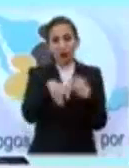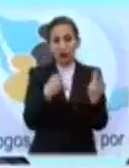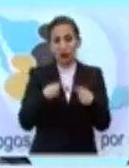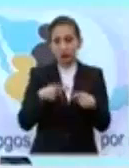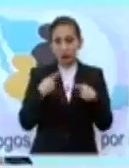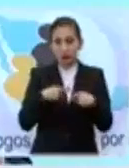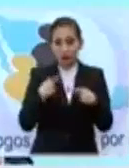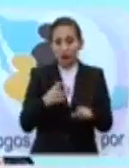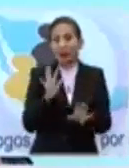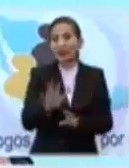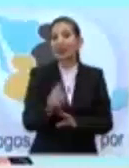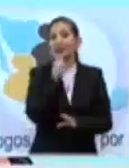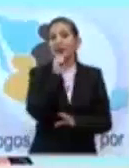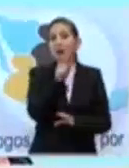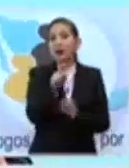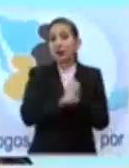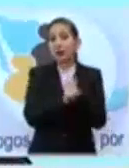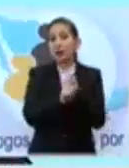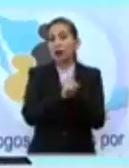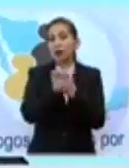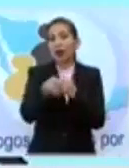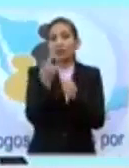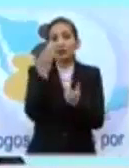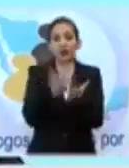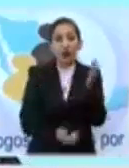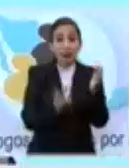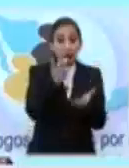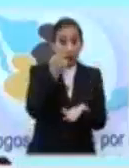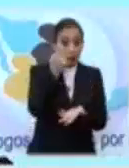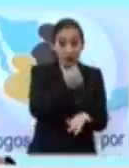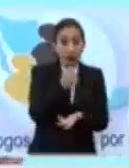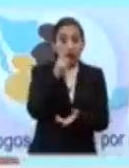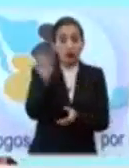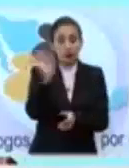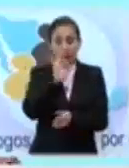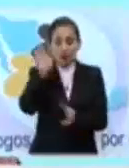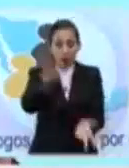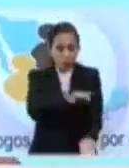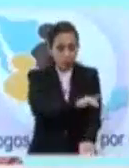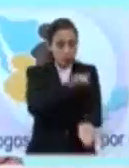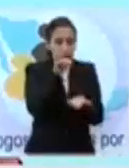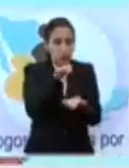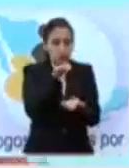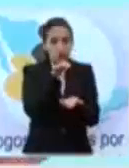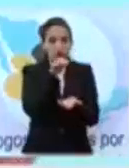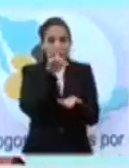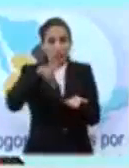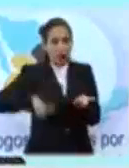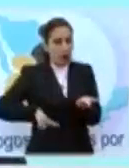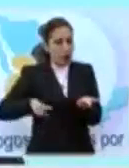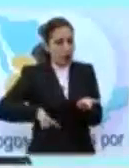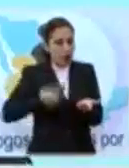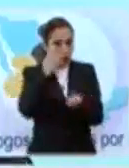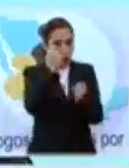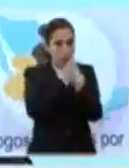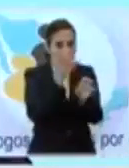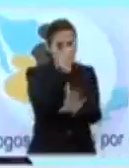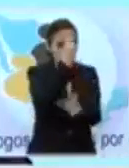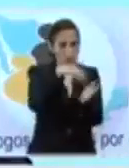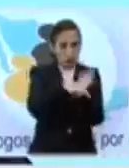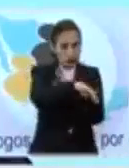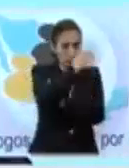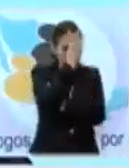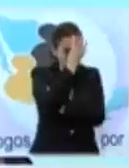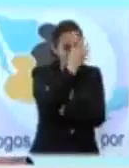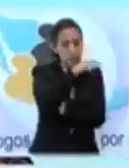población. Y también aquí el problema no es una falta de recursos. Si tomamos el presupuesto de egresos de la Federación, por ejemplo, del año